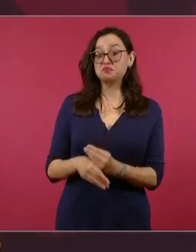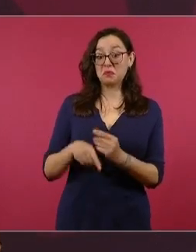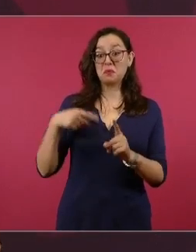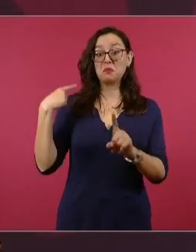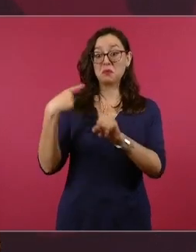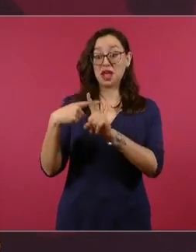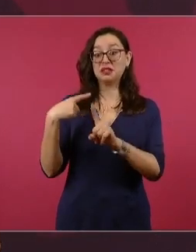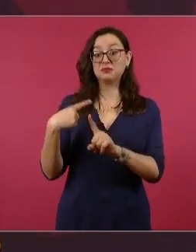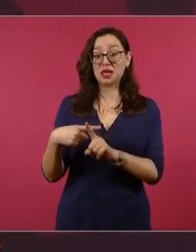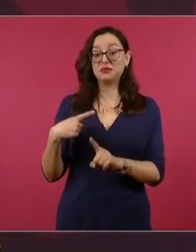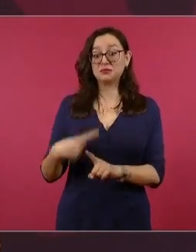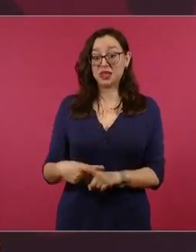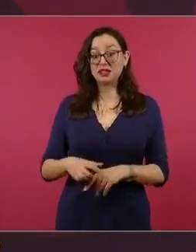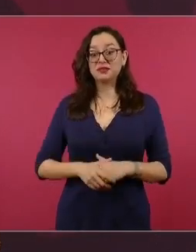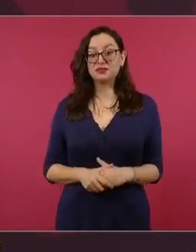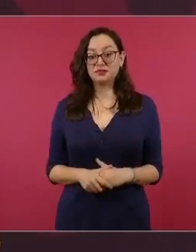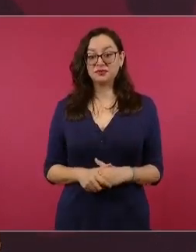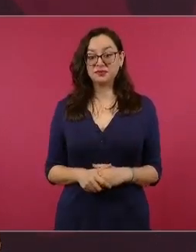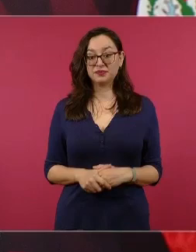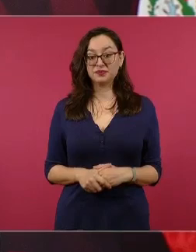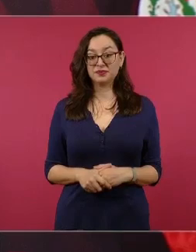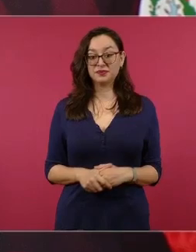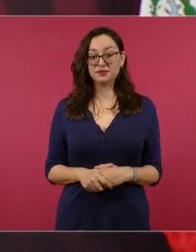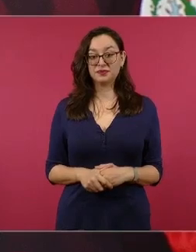Por ejemplo,